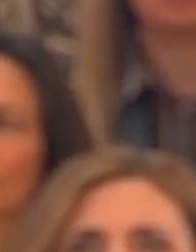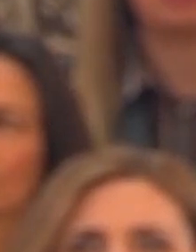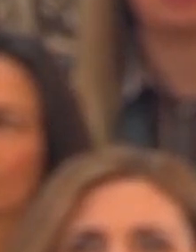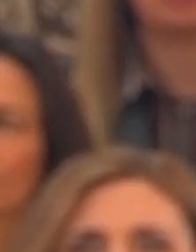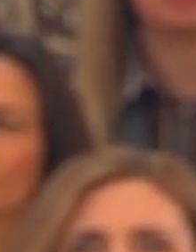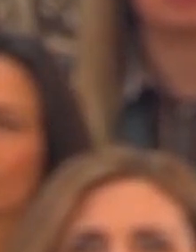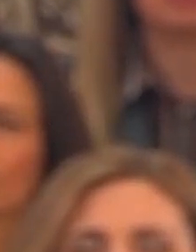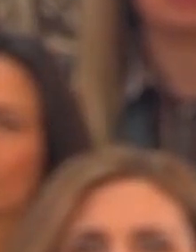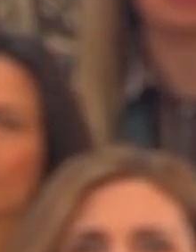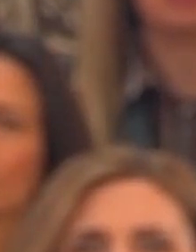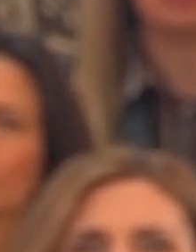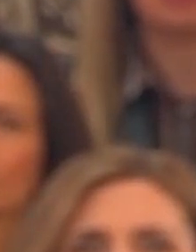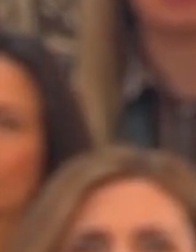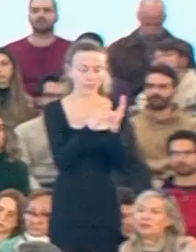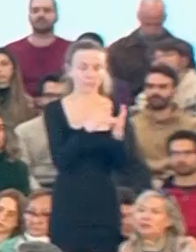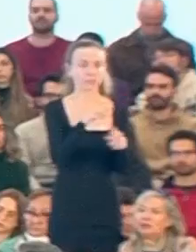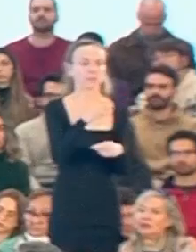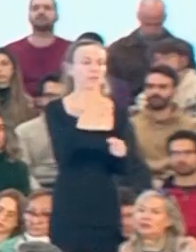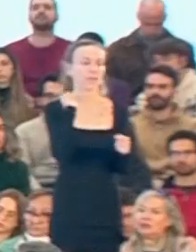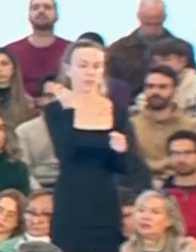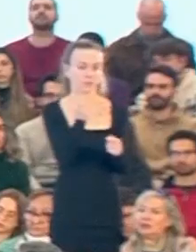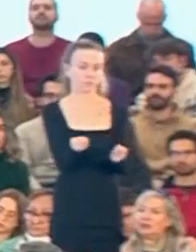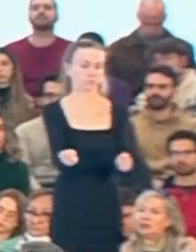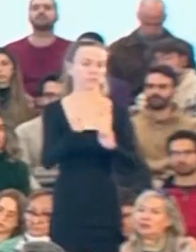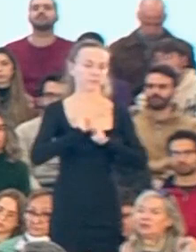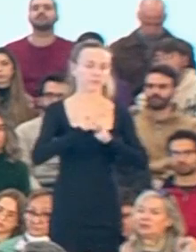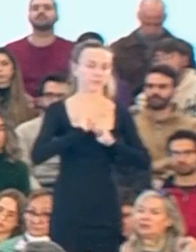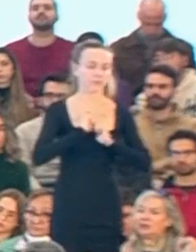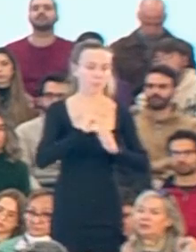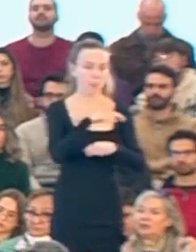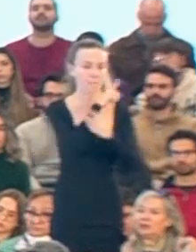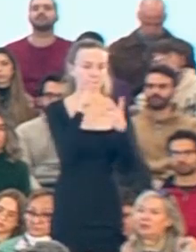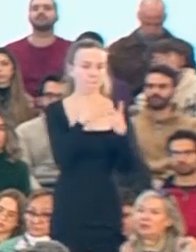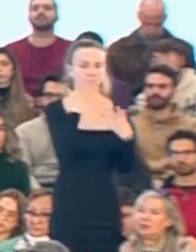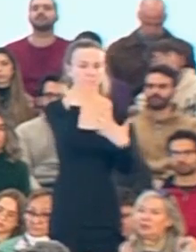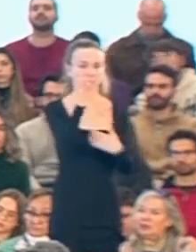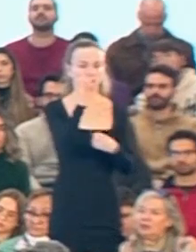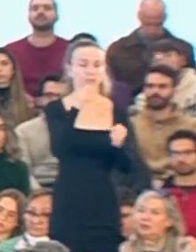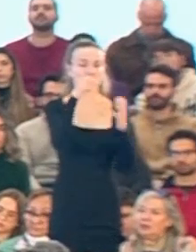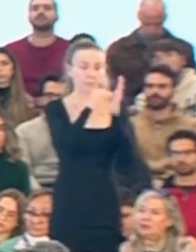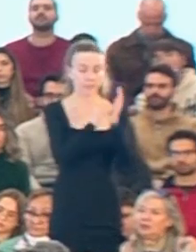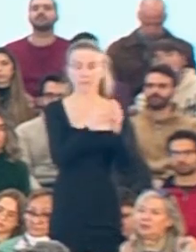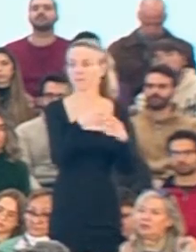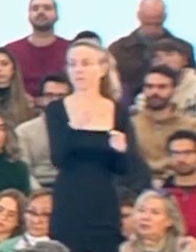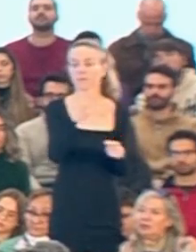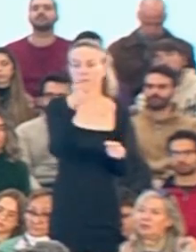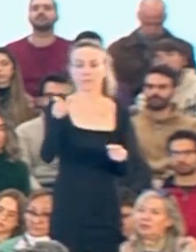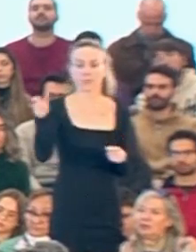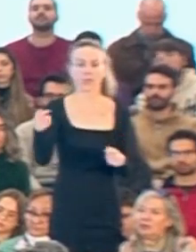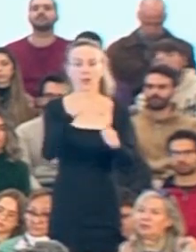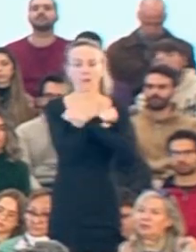pensionistas que residen en la capital, a cerca de 150.000 desempleados y desempleadas que ven mejorada su prestación